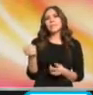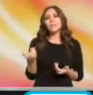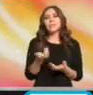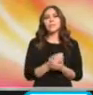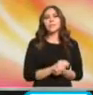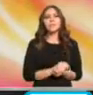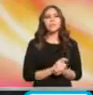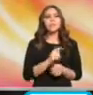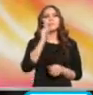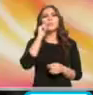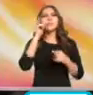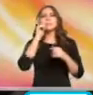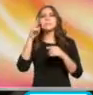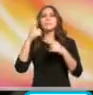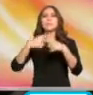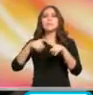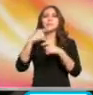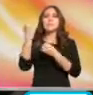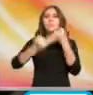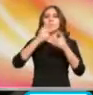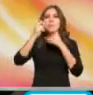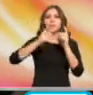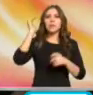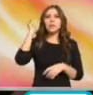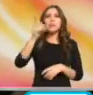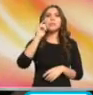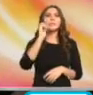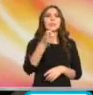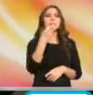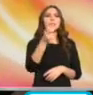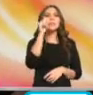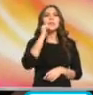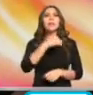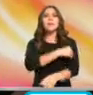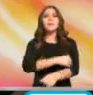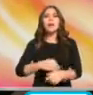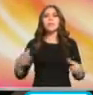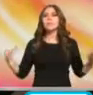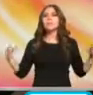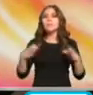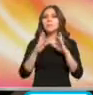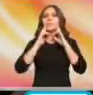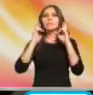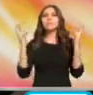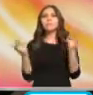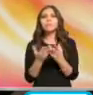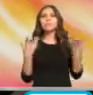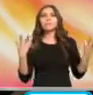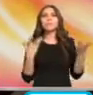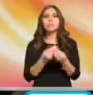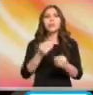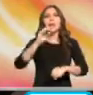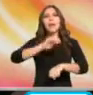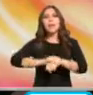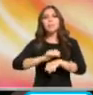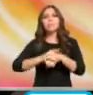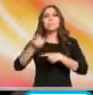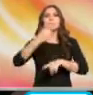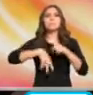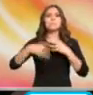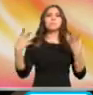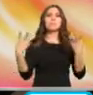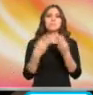de espectáculos, pues son momentos en donde se reúne la familia Sí, y eso está bien de padre. compartir. Y los amigos, entonces, ¿por qué no